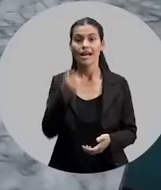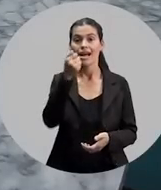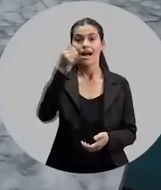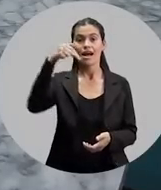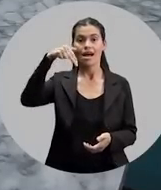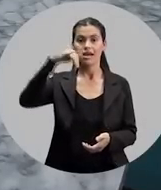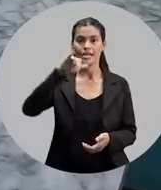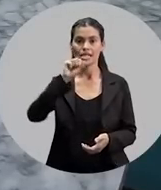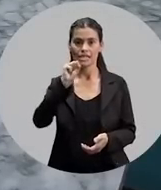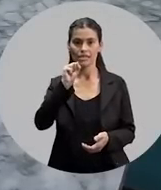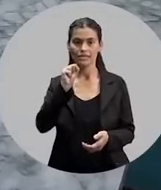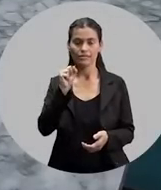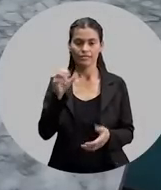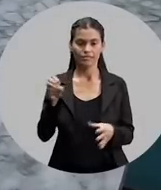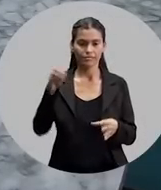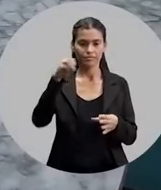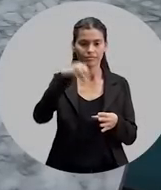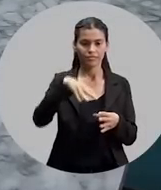el anís.